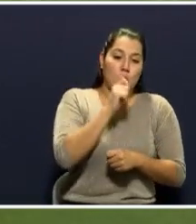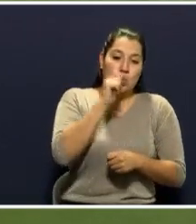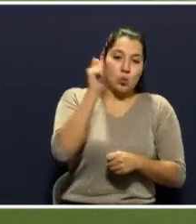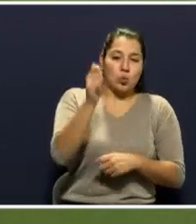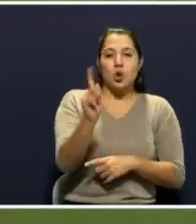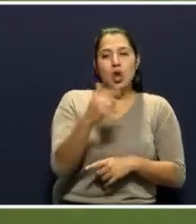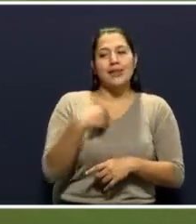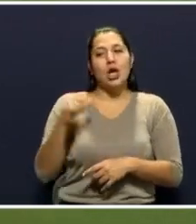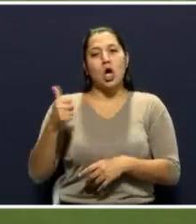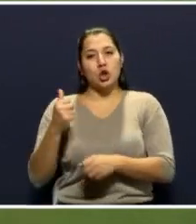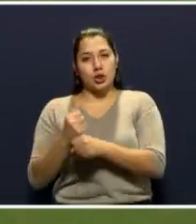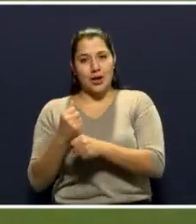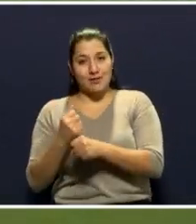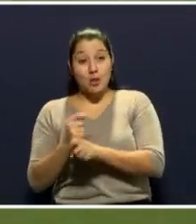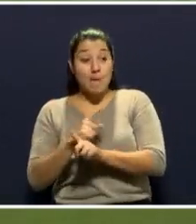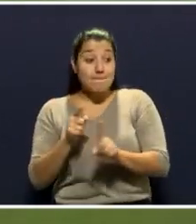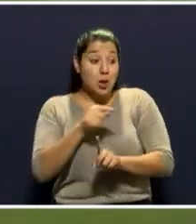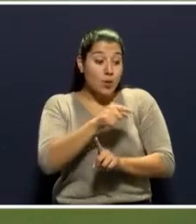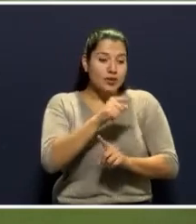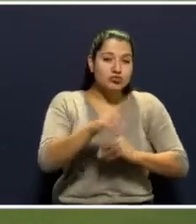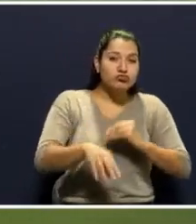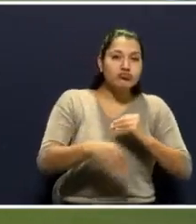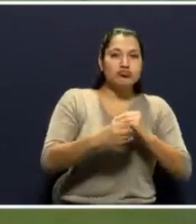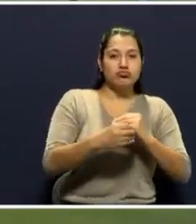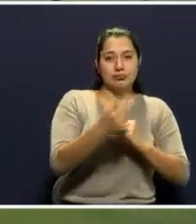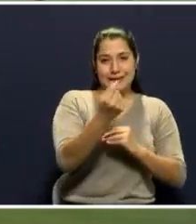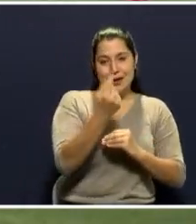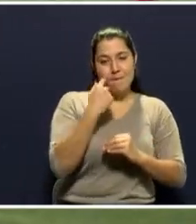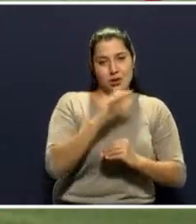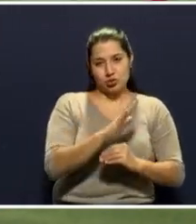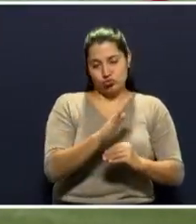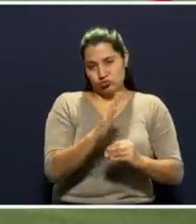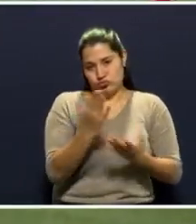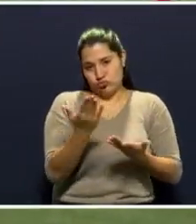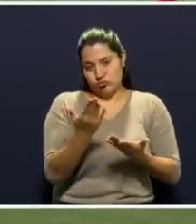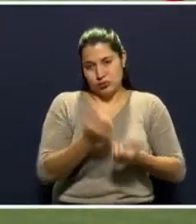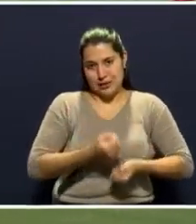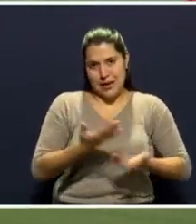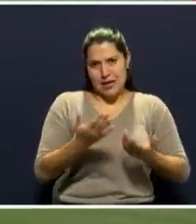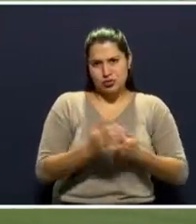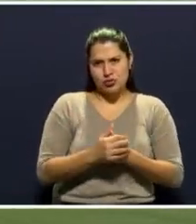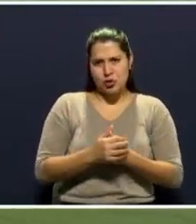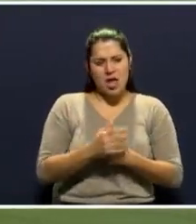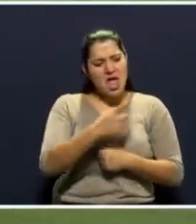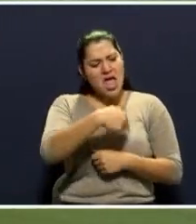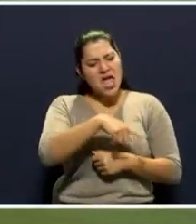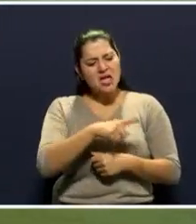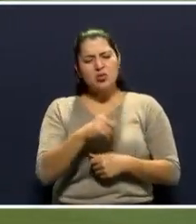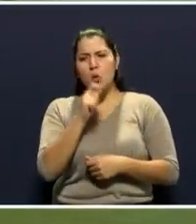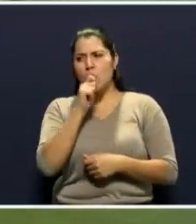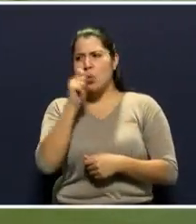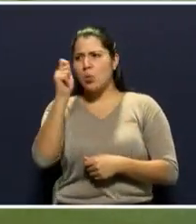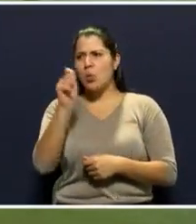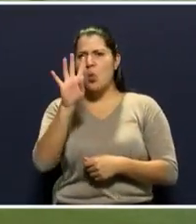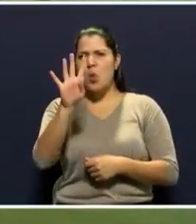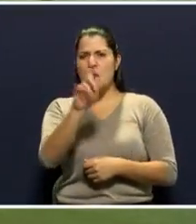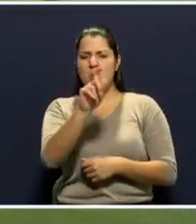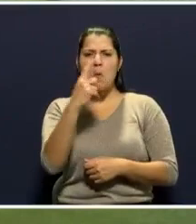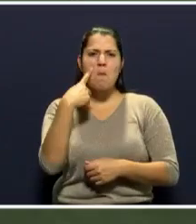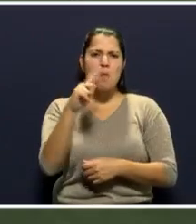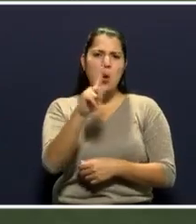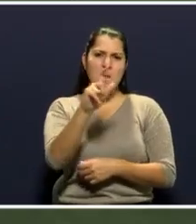importante para obtener dinero adicional a sus salarios. Muchos de ellos, pitando 4 juegos al mes, podrían incluso redondear una cifra cercana a